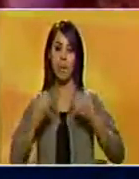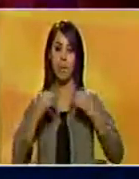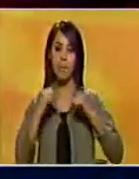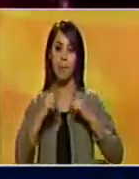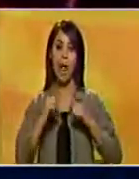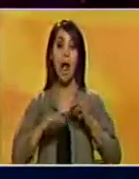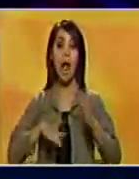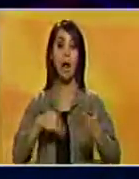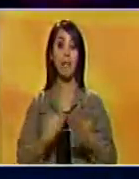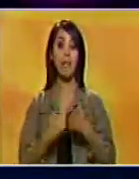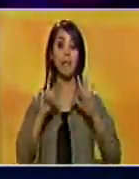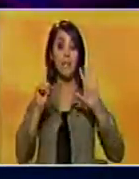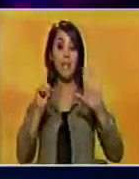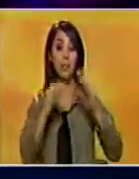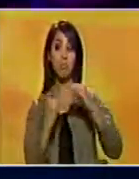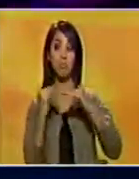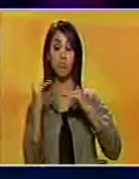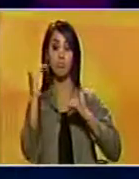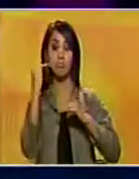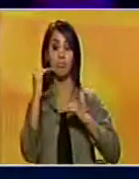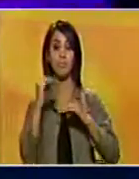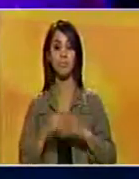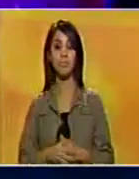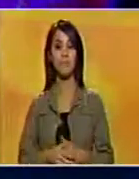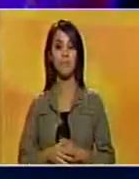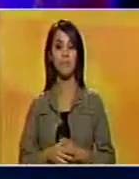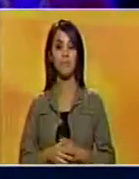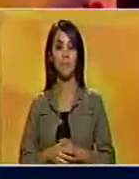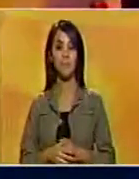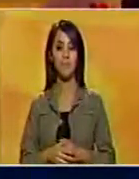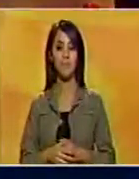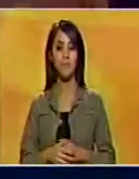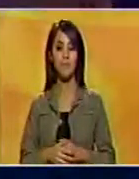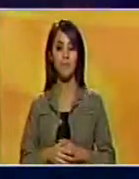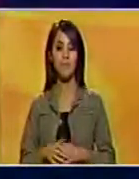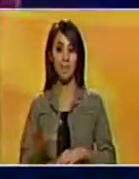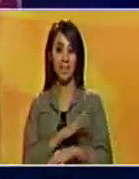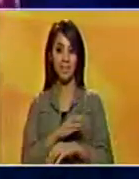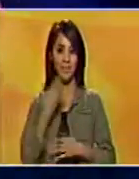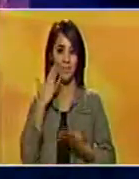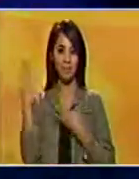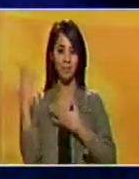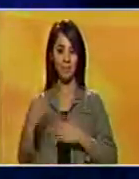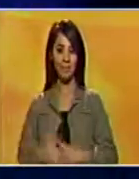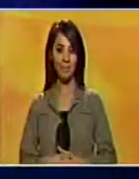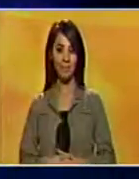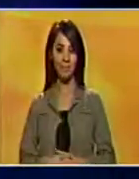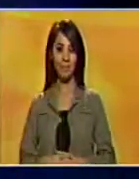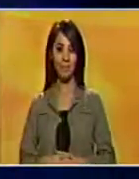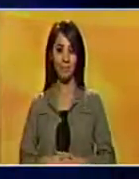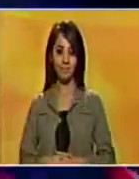finalistas, cautivando a todo el público francés con su particular timbre de voz.